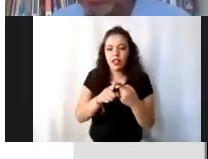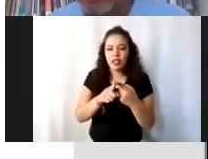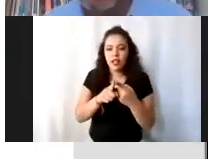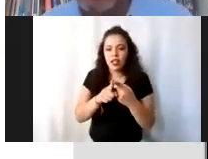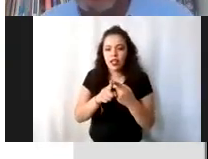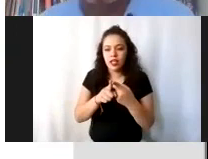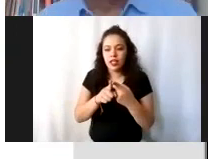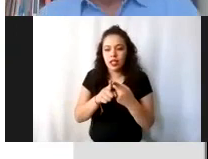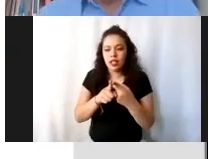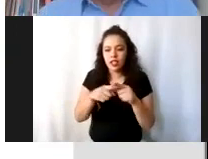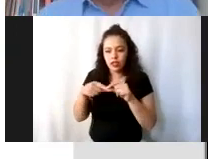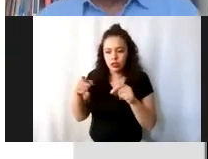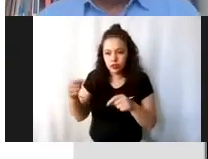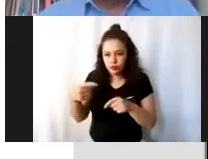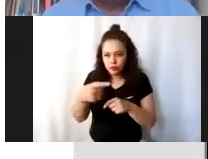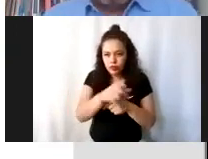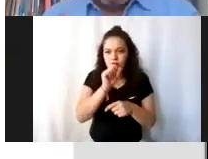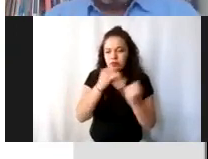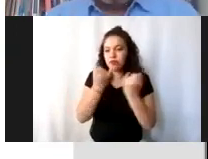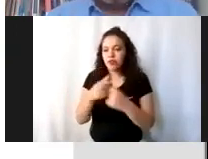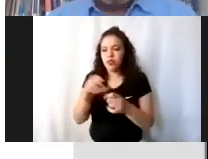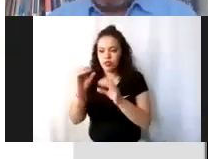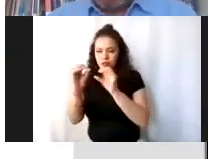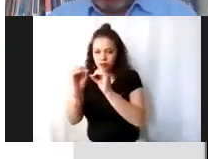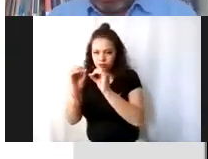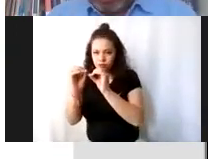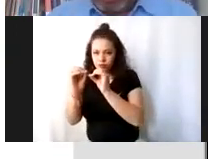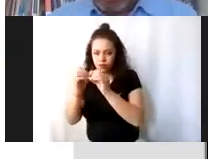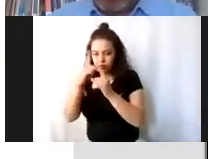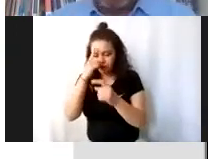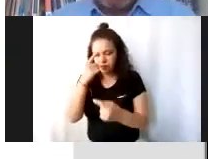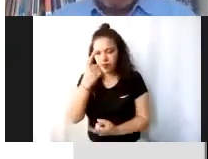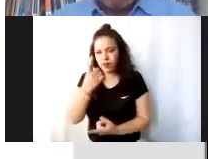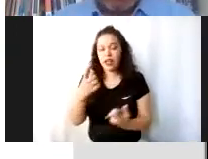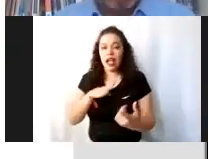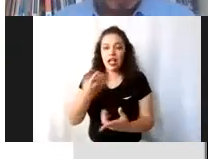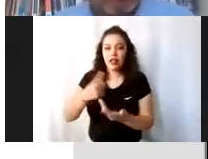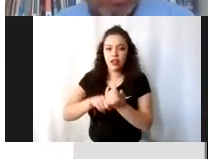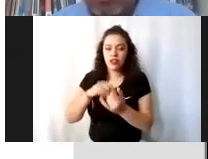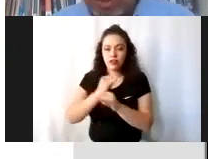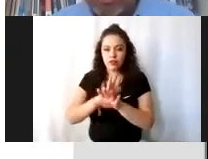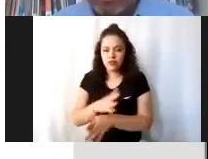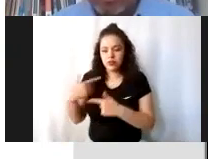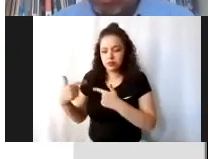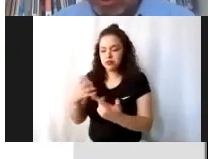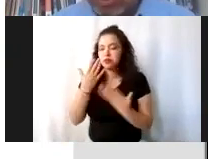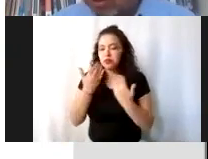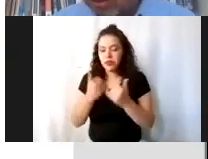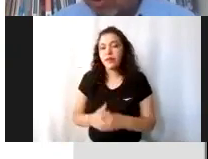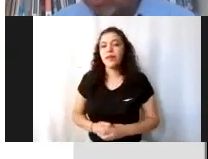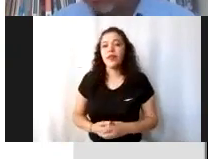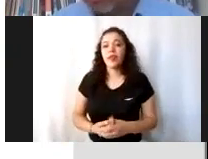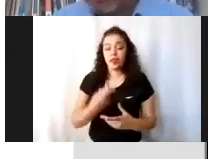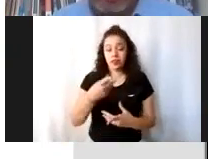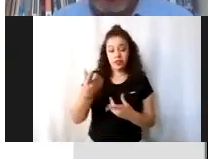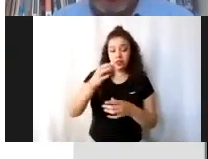de la información genética. Pero hablando ya de una persona de 5 meses, cada una de sus células contiene toda